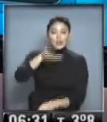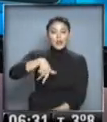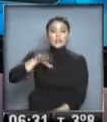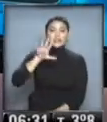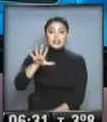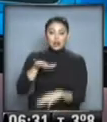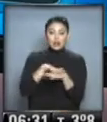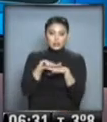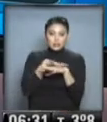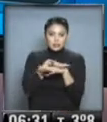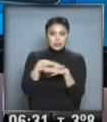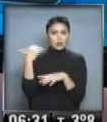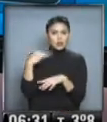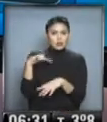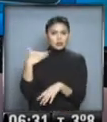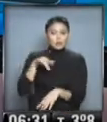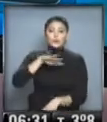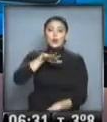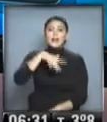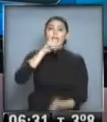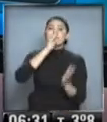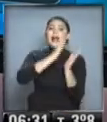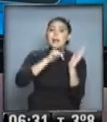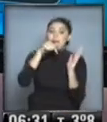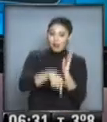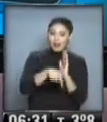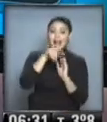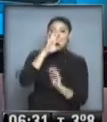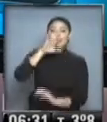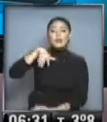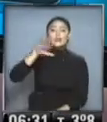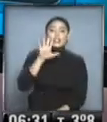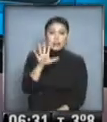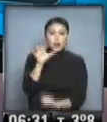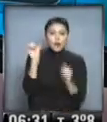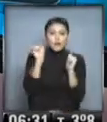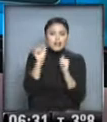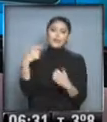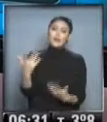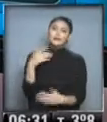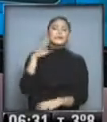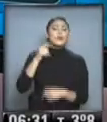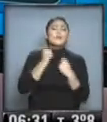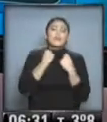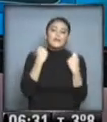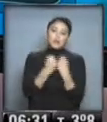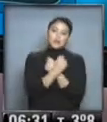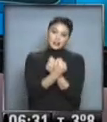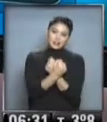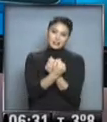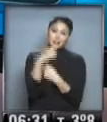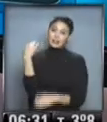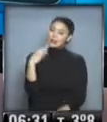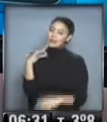cero la sensación térmica, Bahía Blanca, 5 bajo cero, qué frío, les mandamos un cariño especial, como para